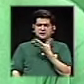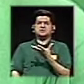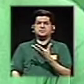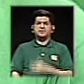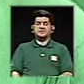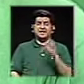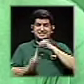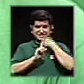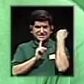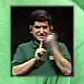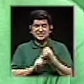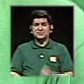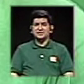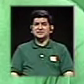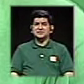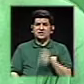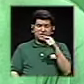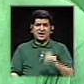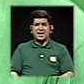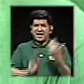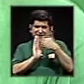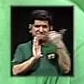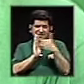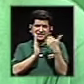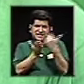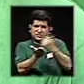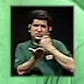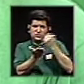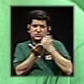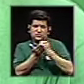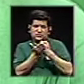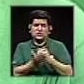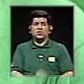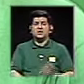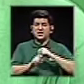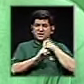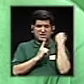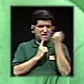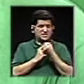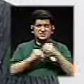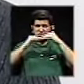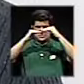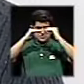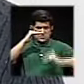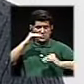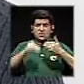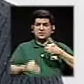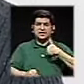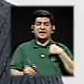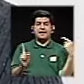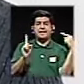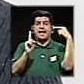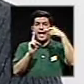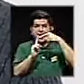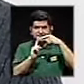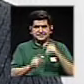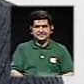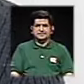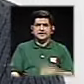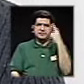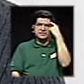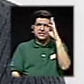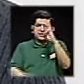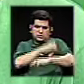este agotamiento de los recursos verdad Y ese deterioro en general de las condiciones que teníamos hasta digamos hace